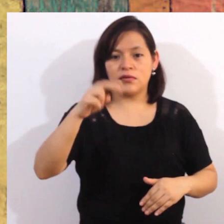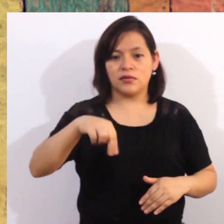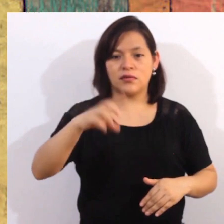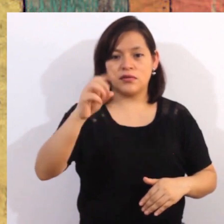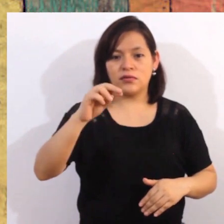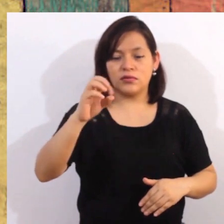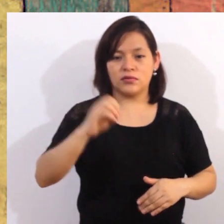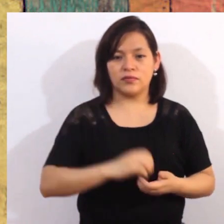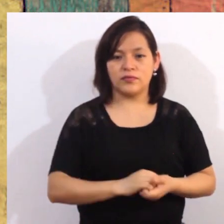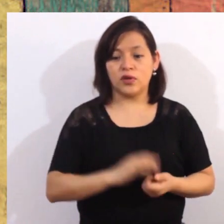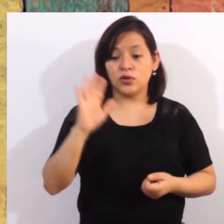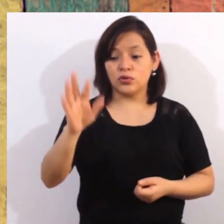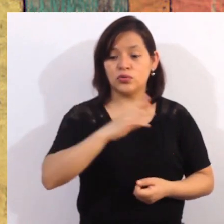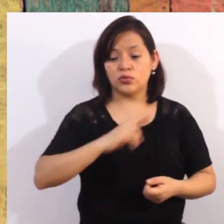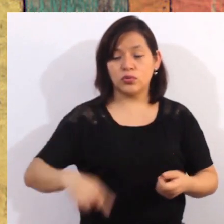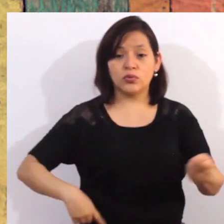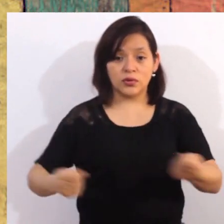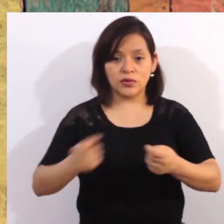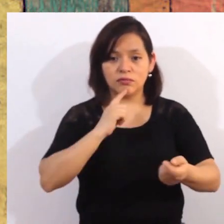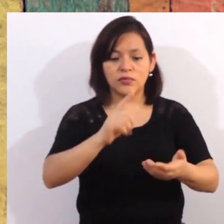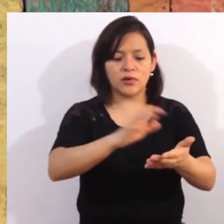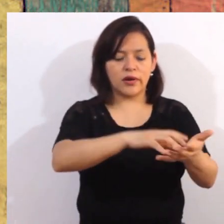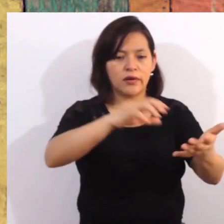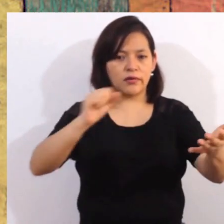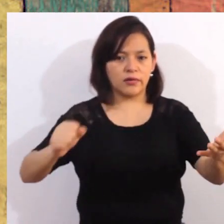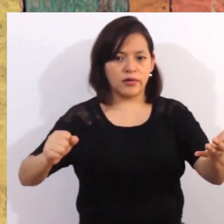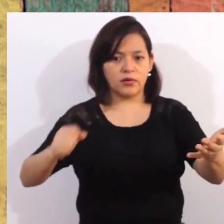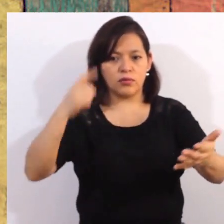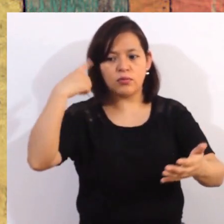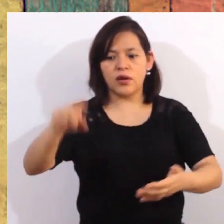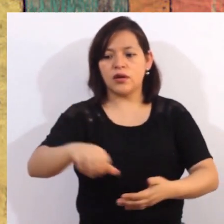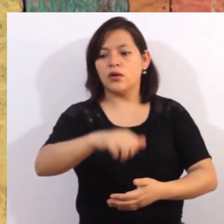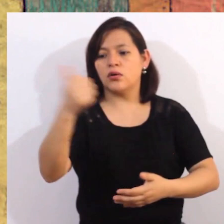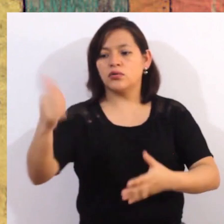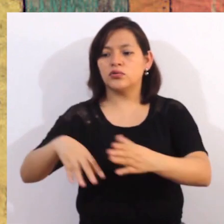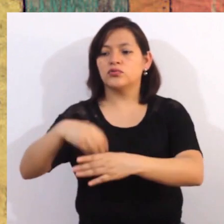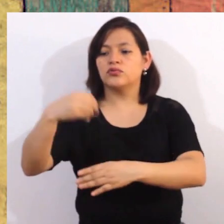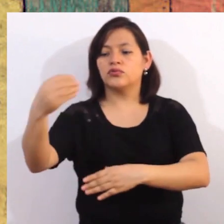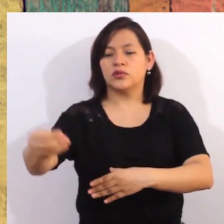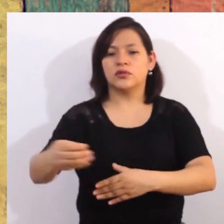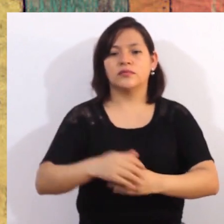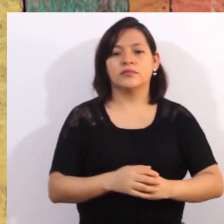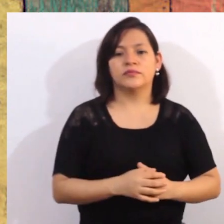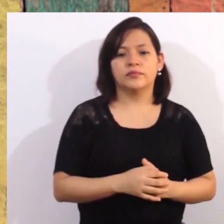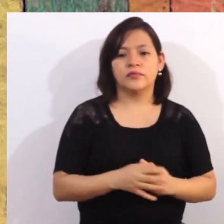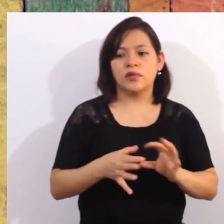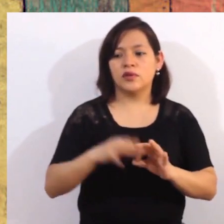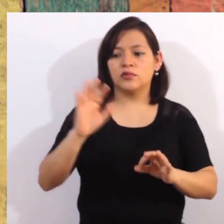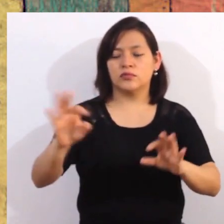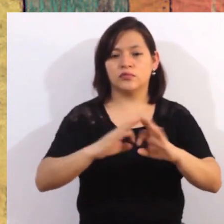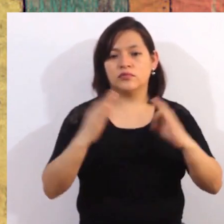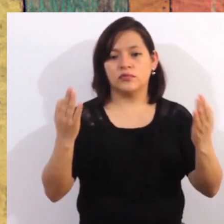él dominó, porque su reino será arrancado y será para otros fuera de ellos, fuera de la